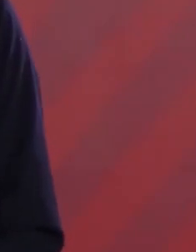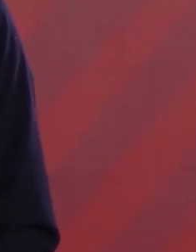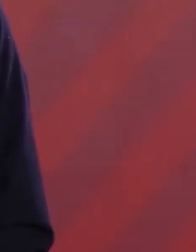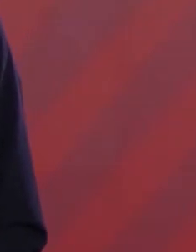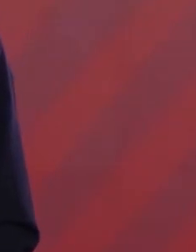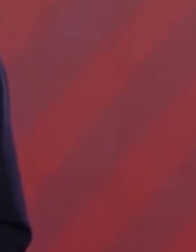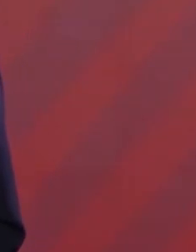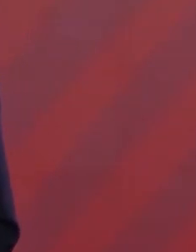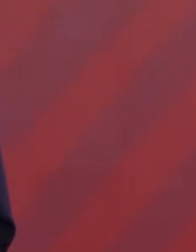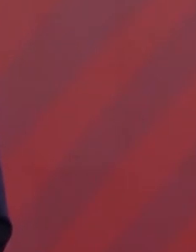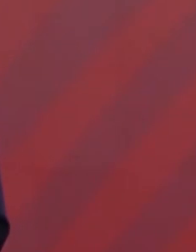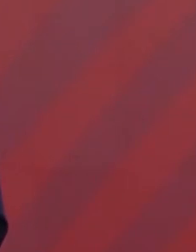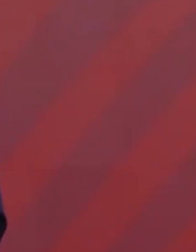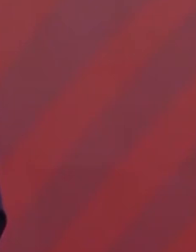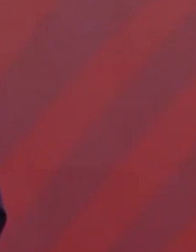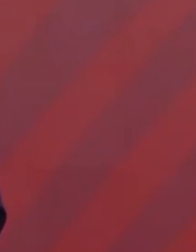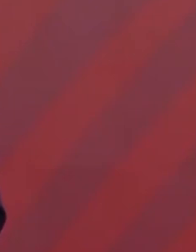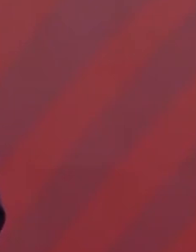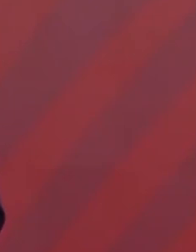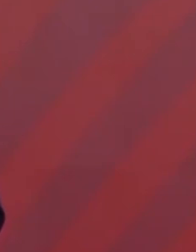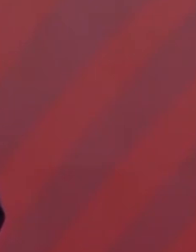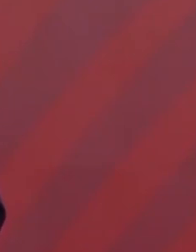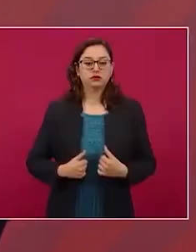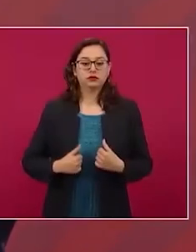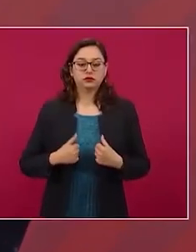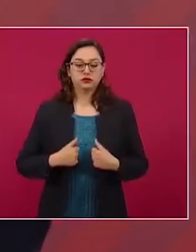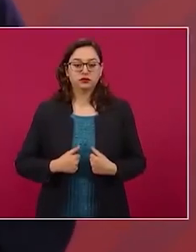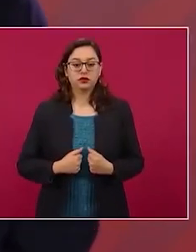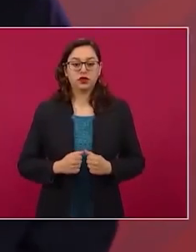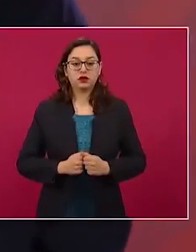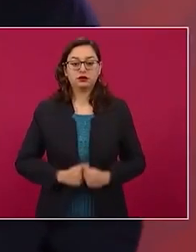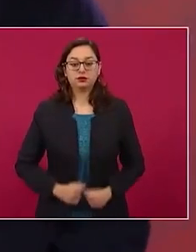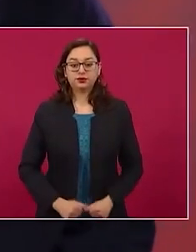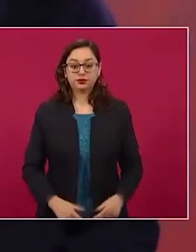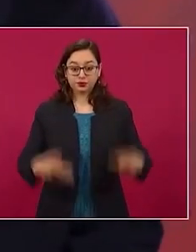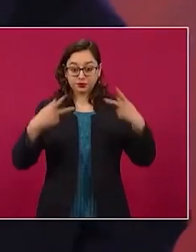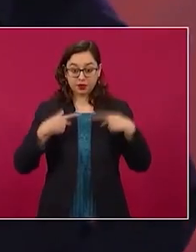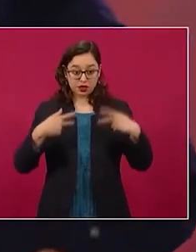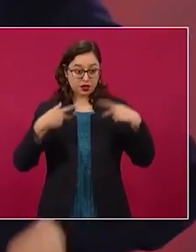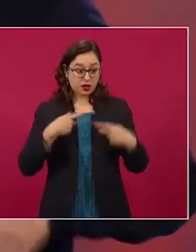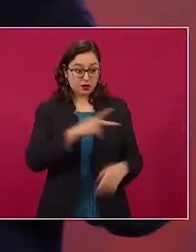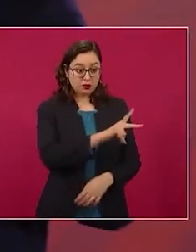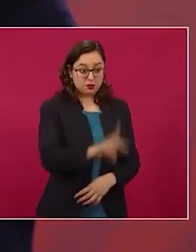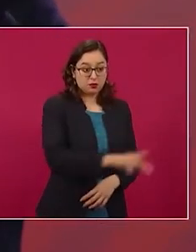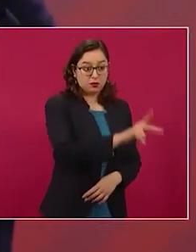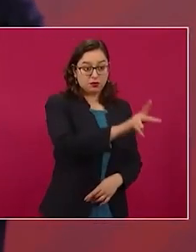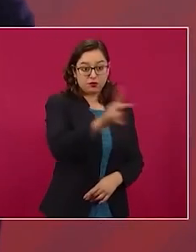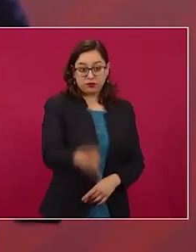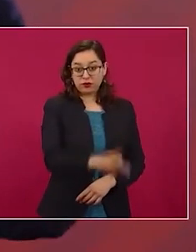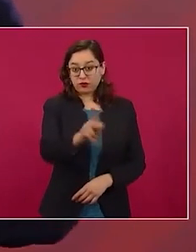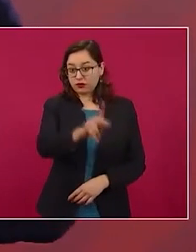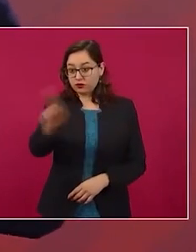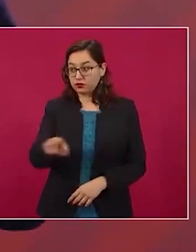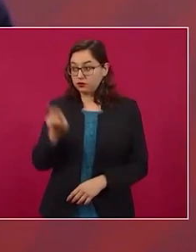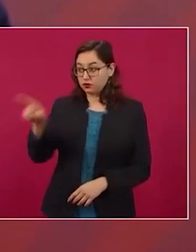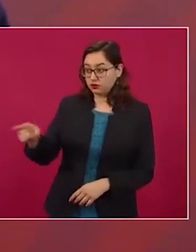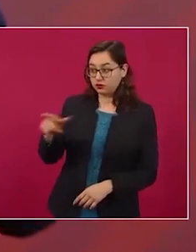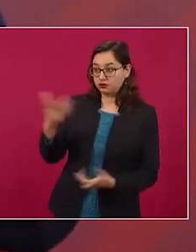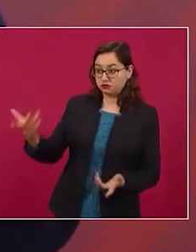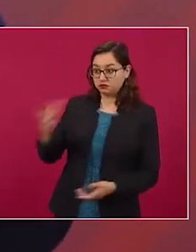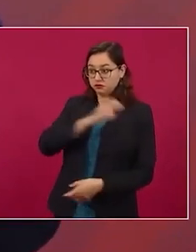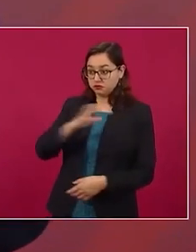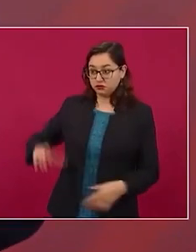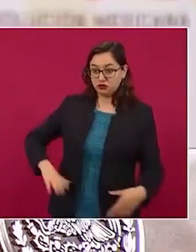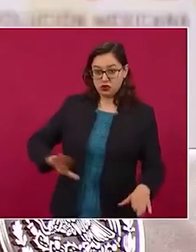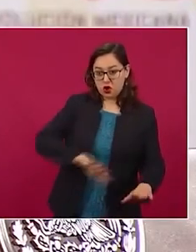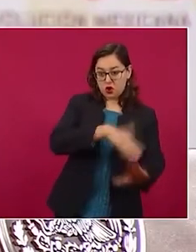de sus pueblos. Desde luego, como vivimos